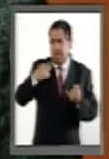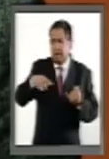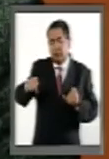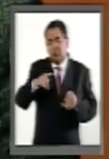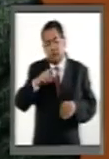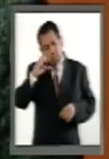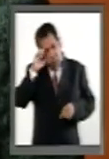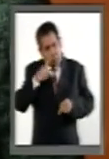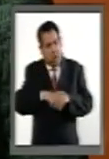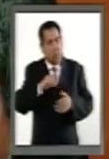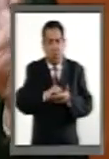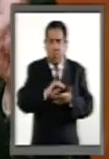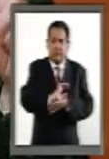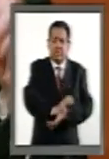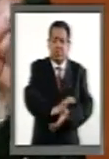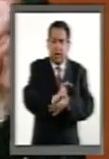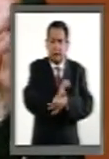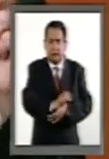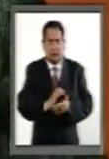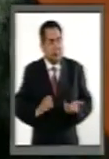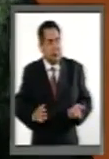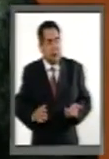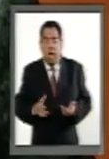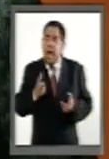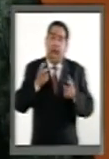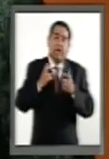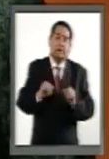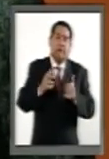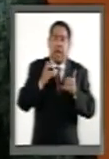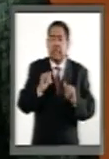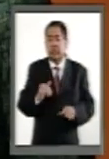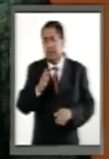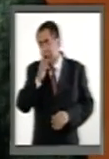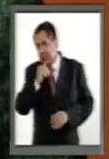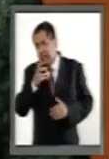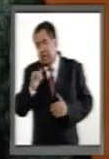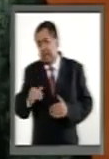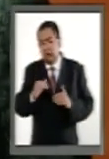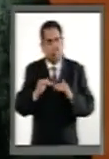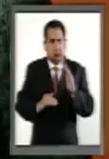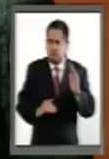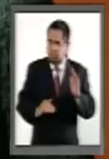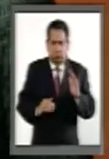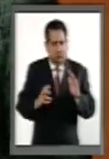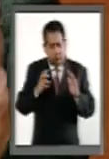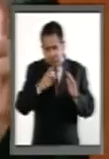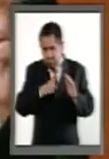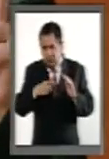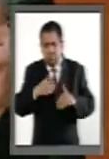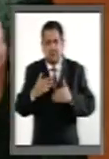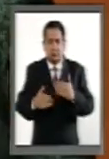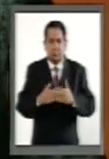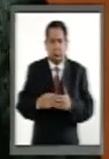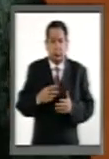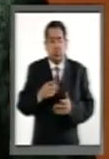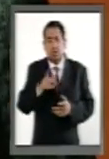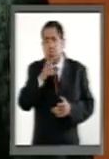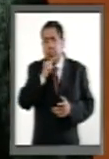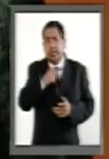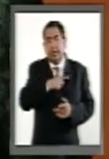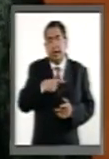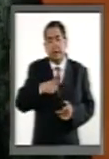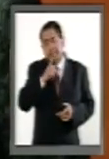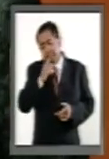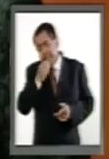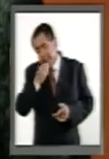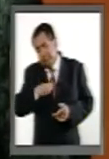de discriminación que no puede resolverse porque deriva de desventajas que hay que aceptarlas porque